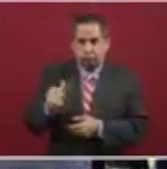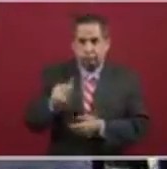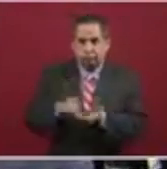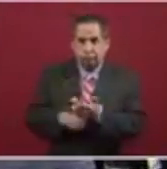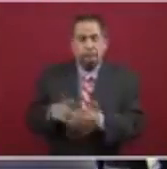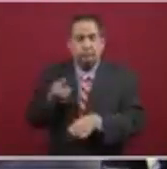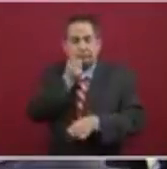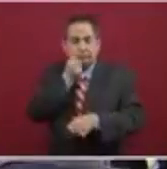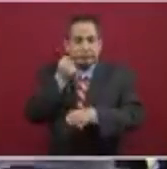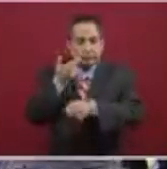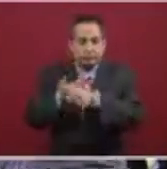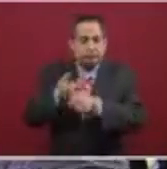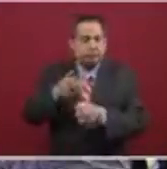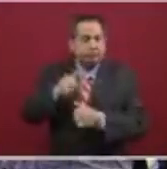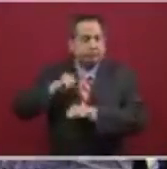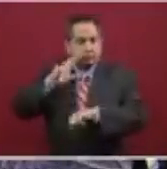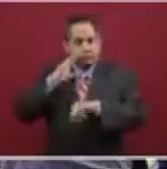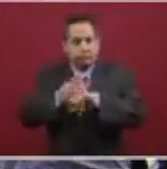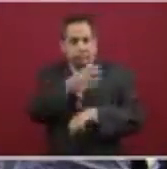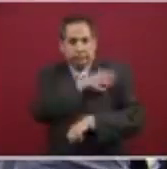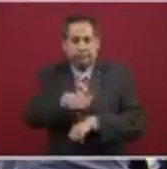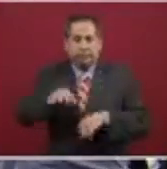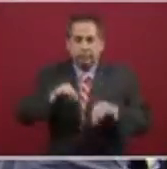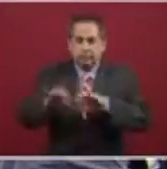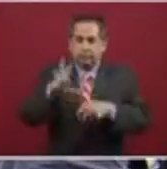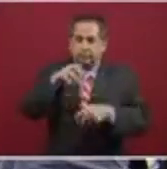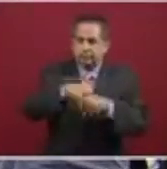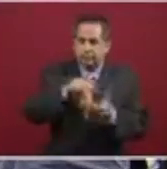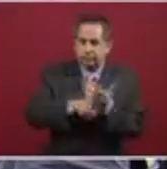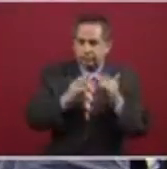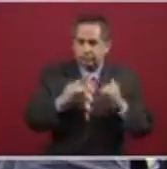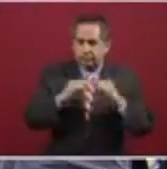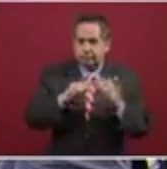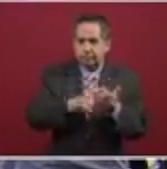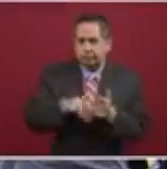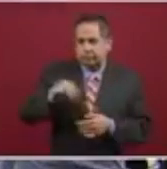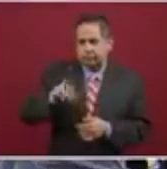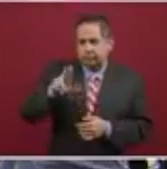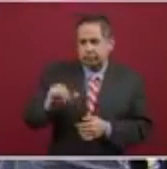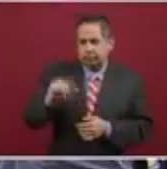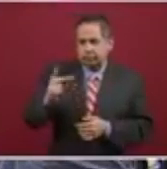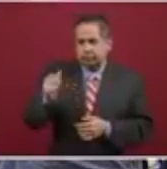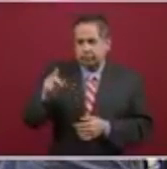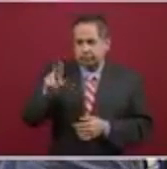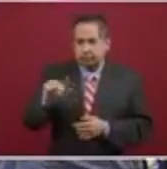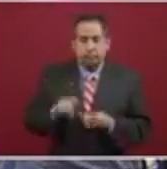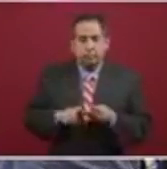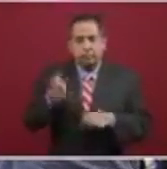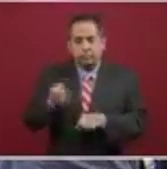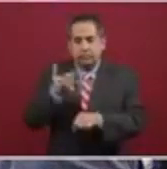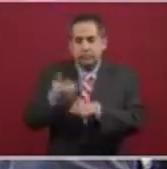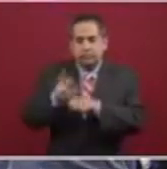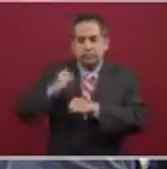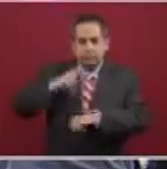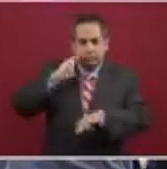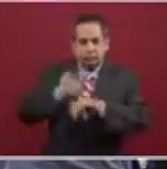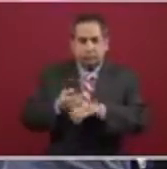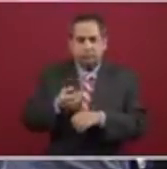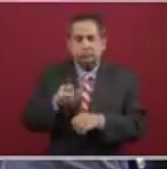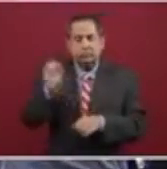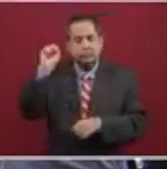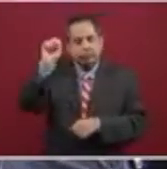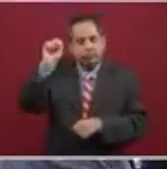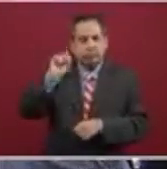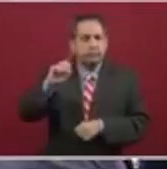secretaria general del Sindicato Nacional de Trabajadoras del Hogar, María de la Luz Padua, la secretaria general del Sindicato Nacional